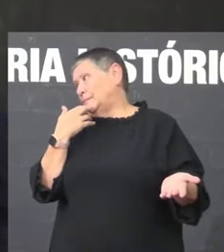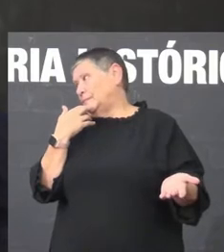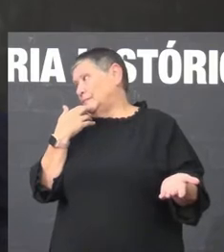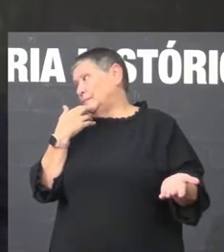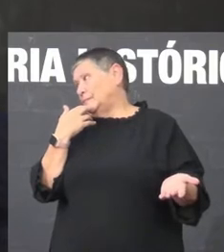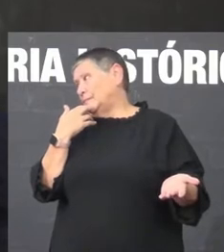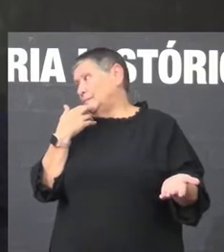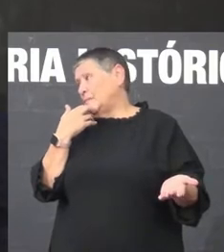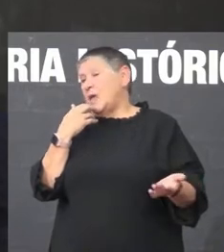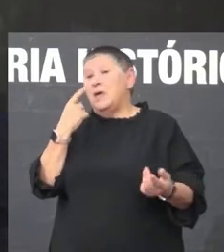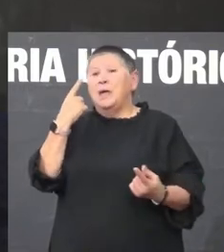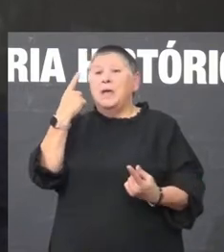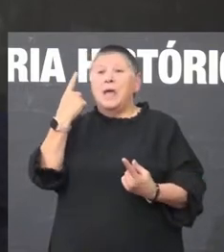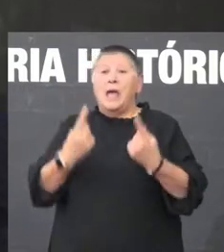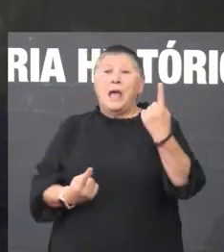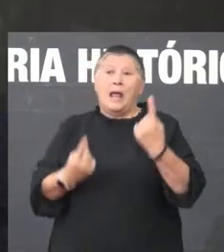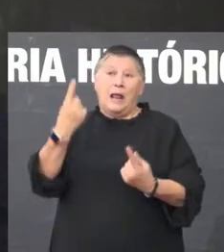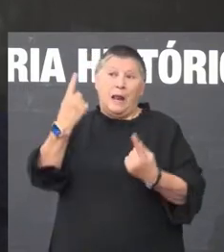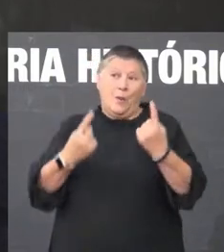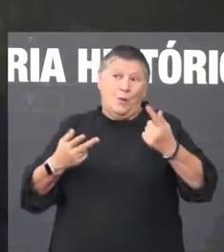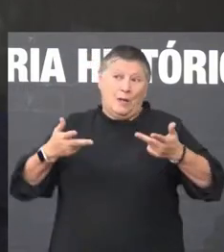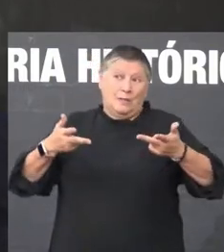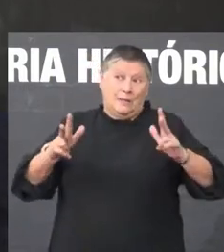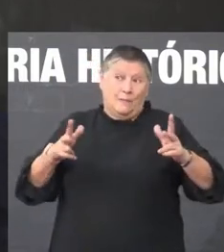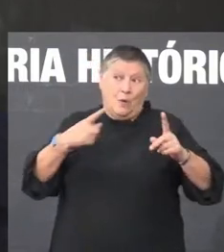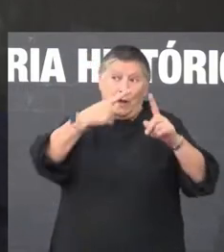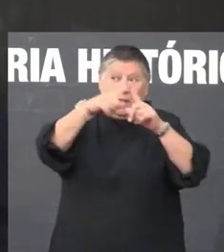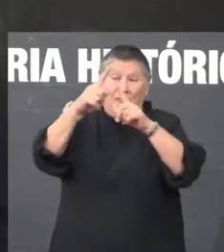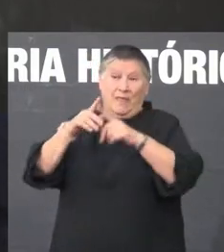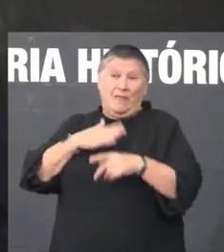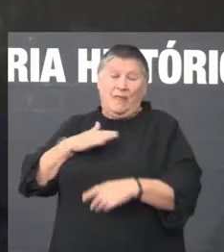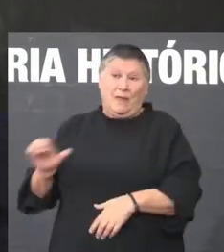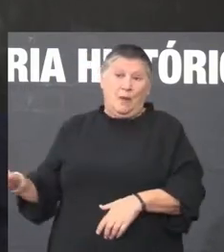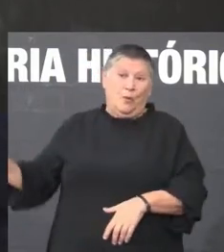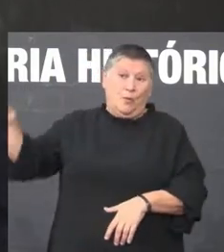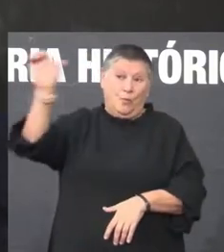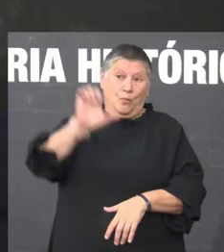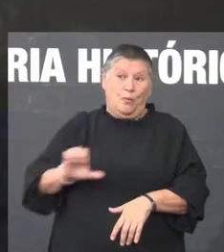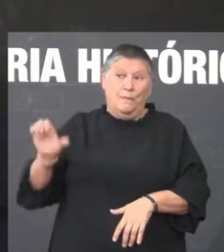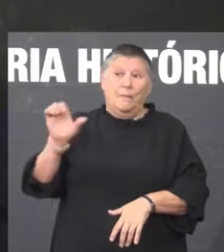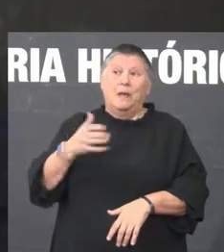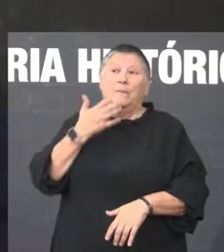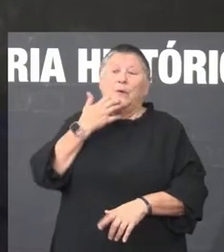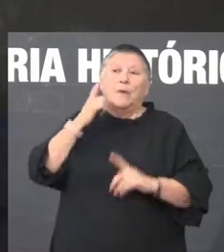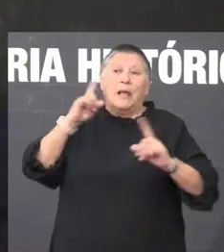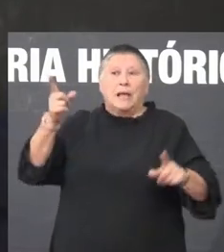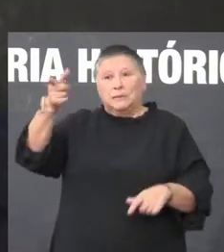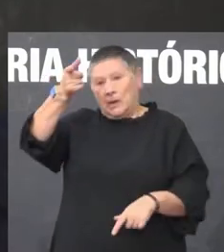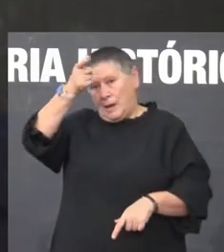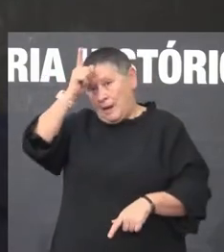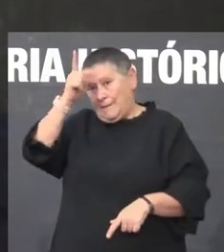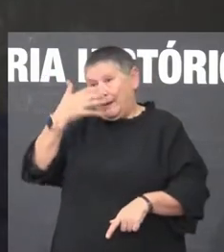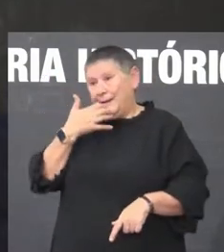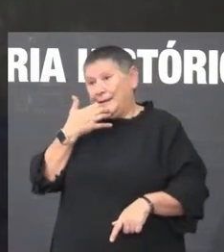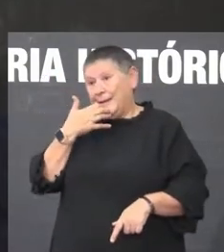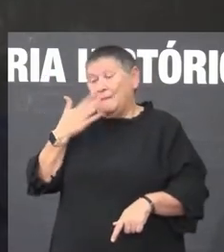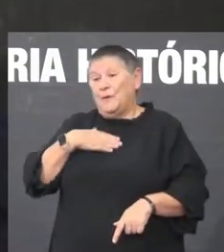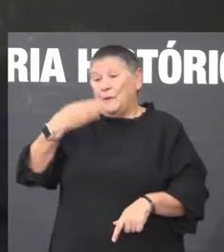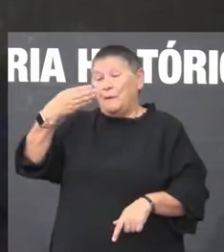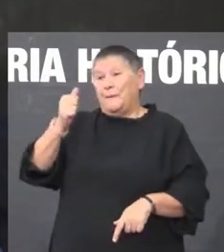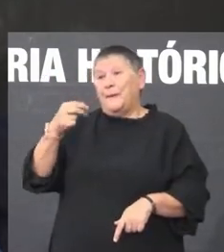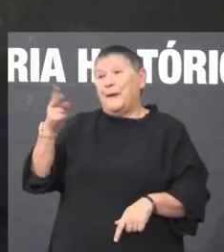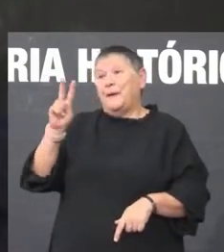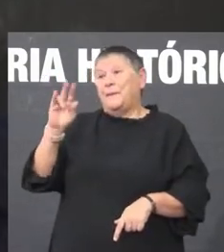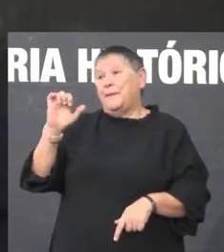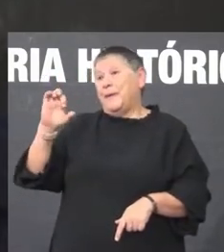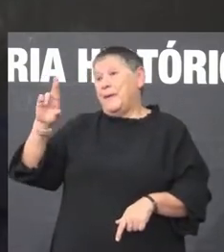en algunas democracias o en las democracias europeas, y en el caso alemán, por ejemplo, porque en Baviera, es cierto